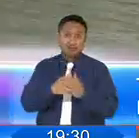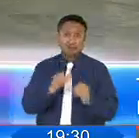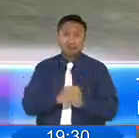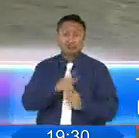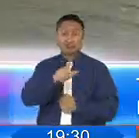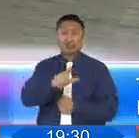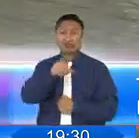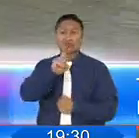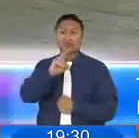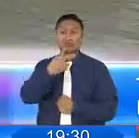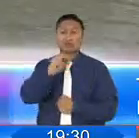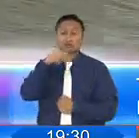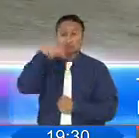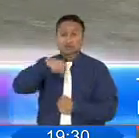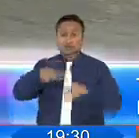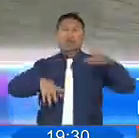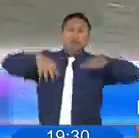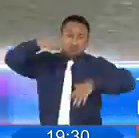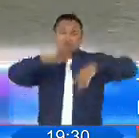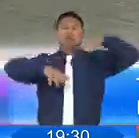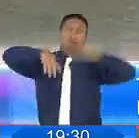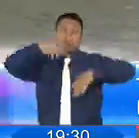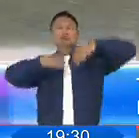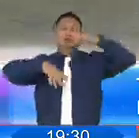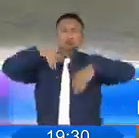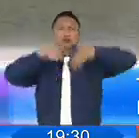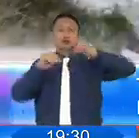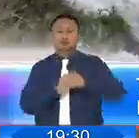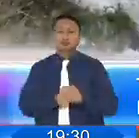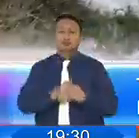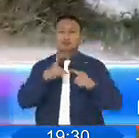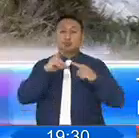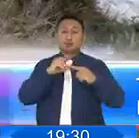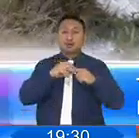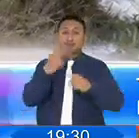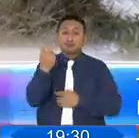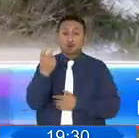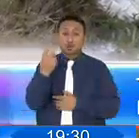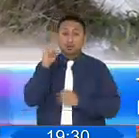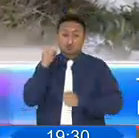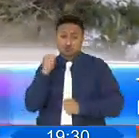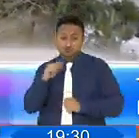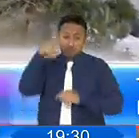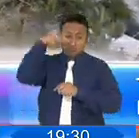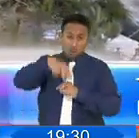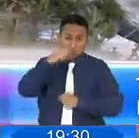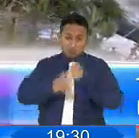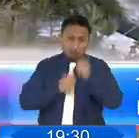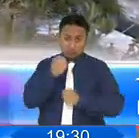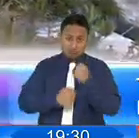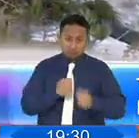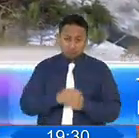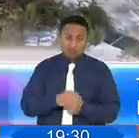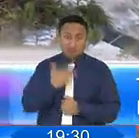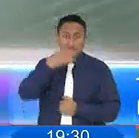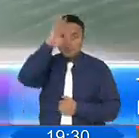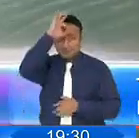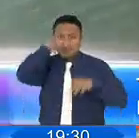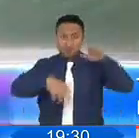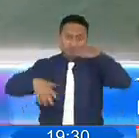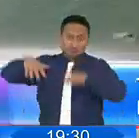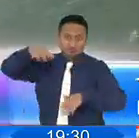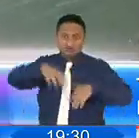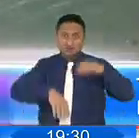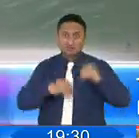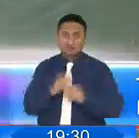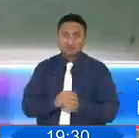de 6 años cayó y se estaba ahogando. Al ver la situación, su prima de 12 saltó en su ayuda, pero tampoco sabía nadar. Segundos